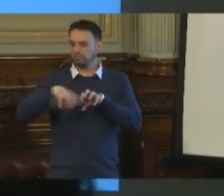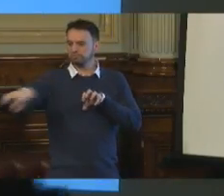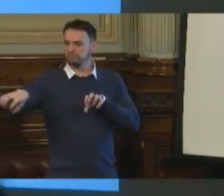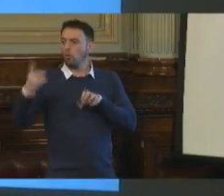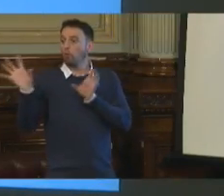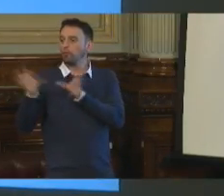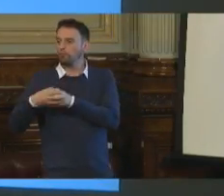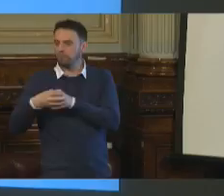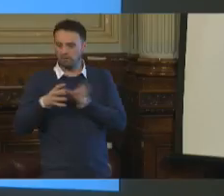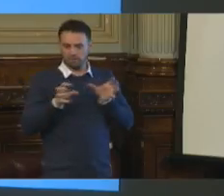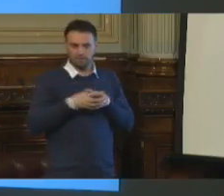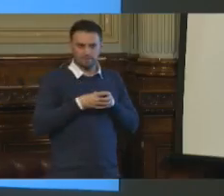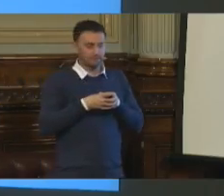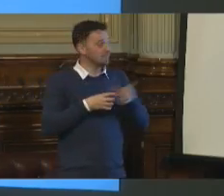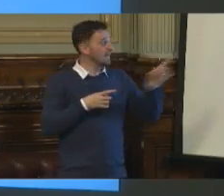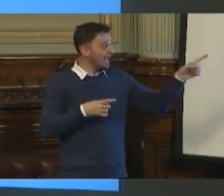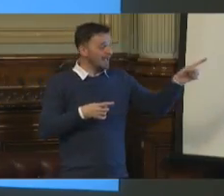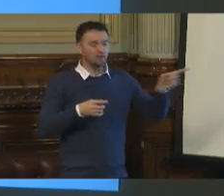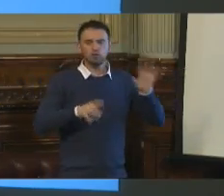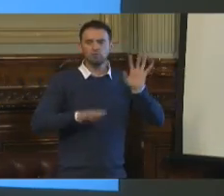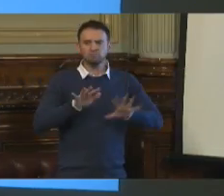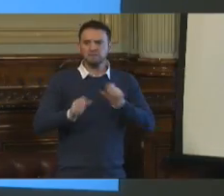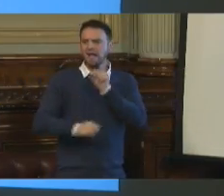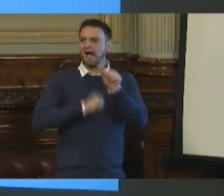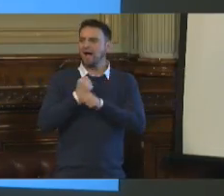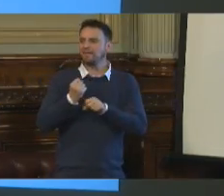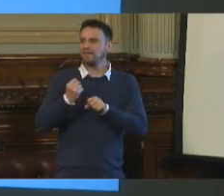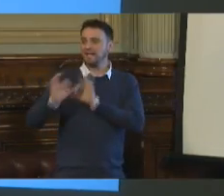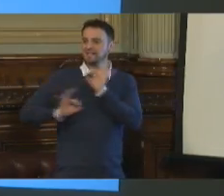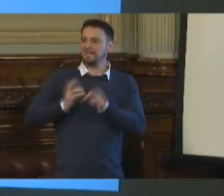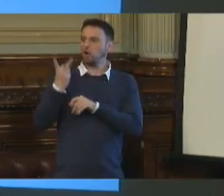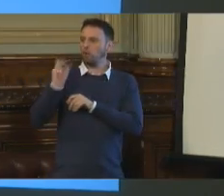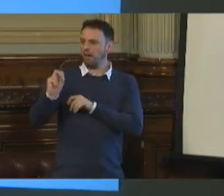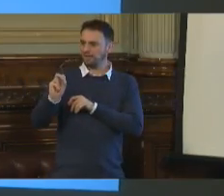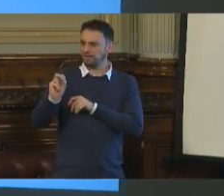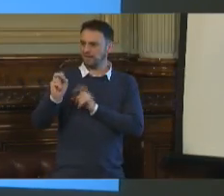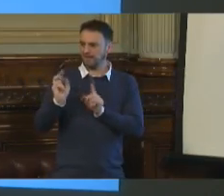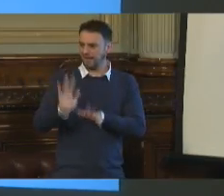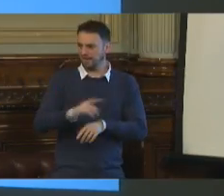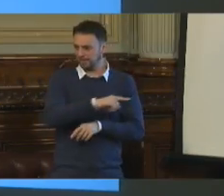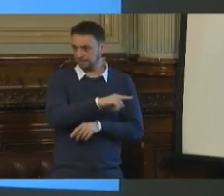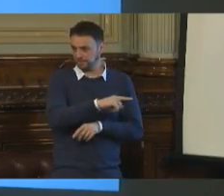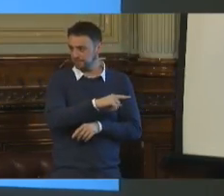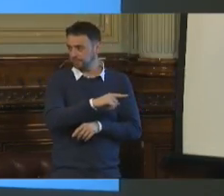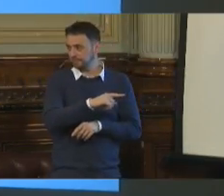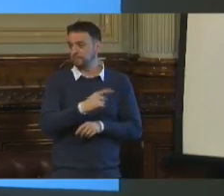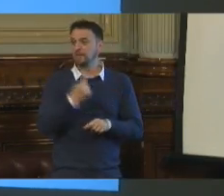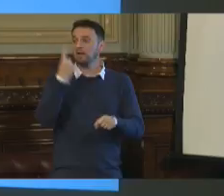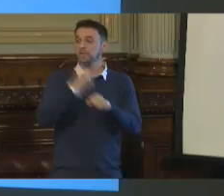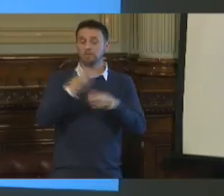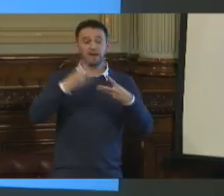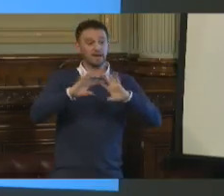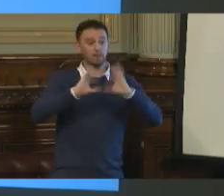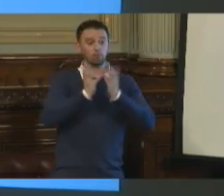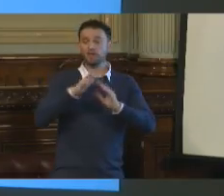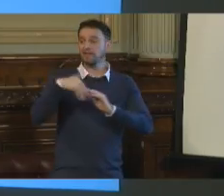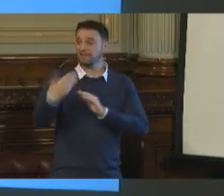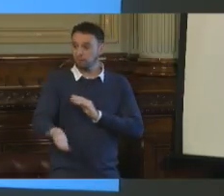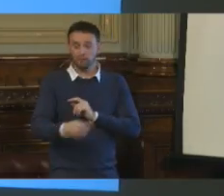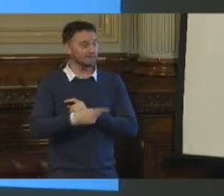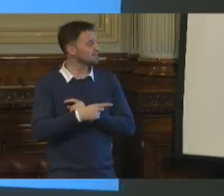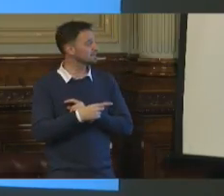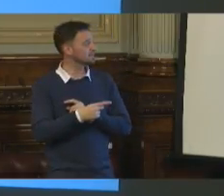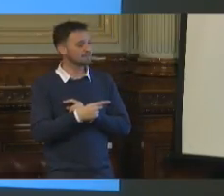exclusión esto pervive hasta el siglo 20 realmente hasta después de la primera guerra mundial